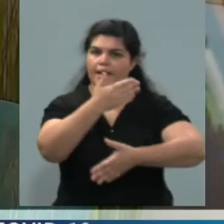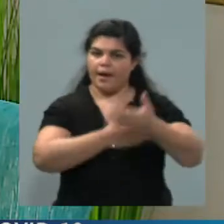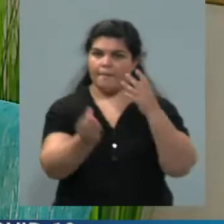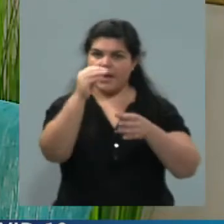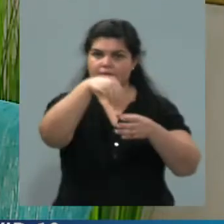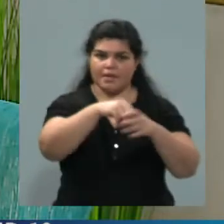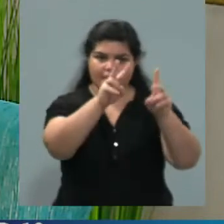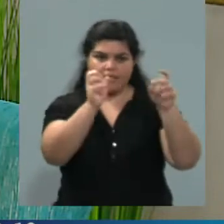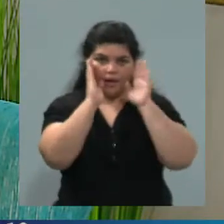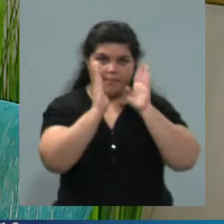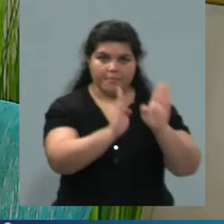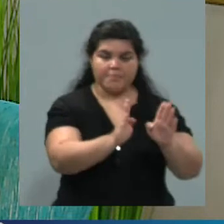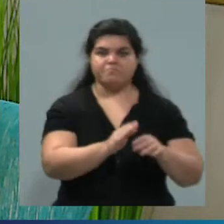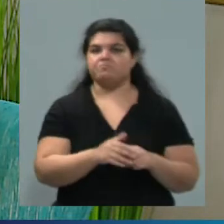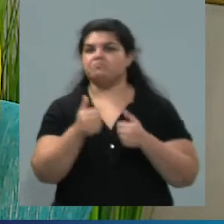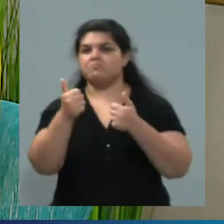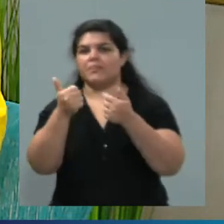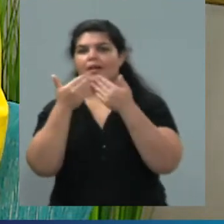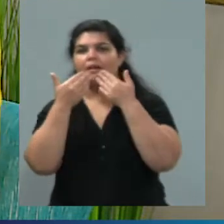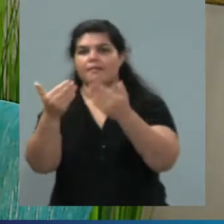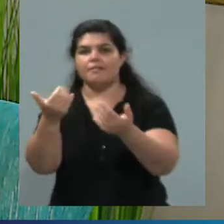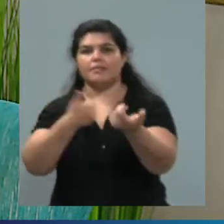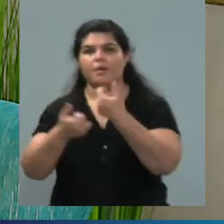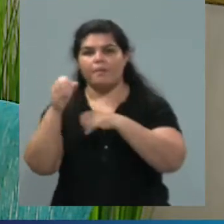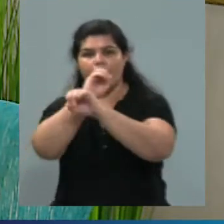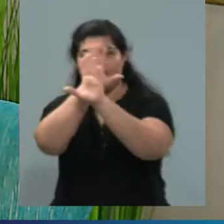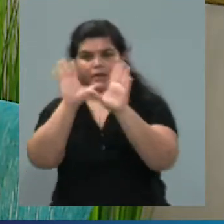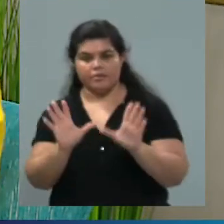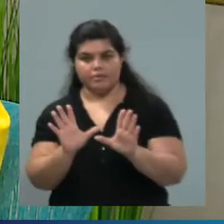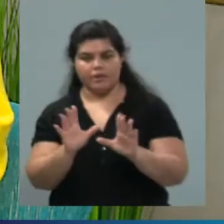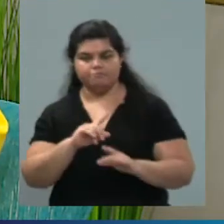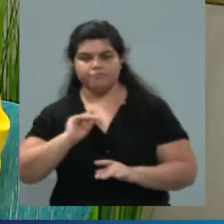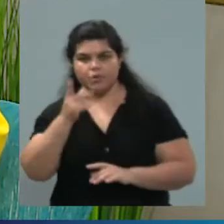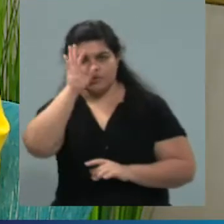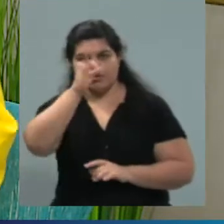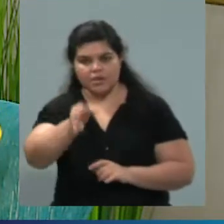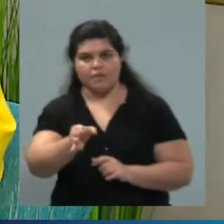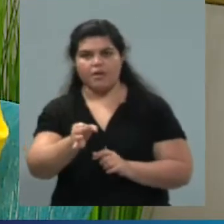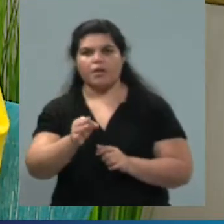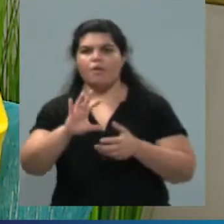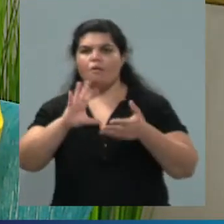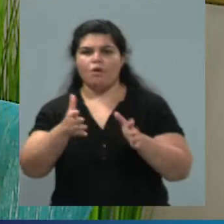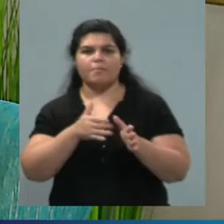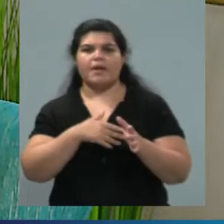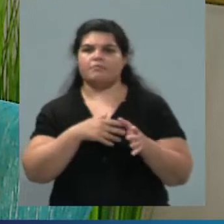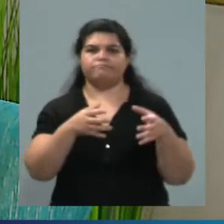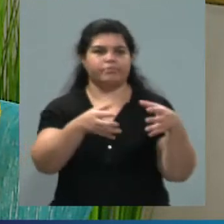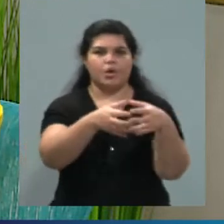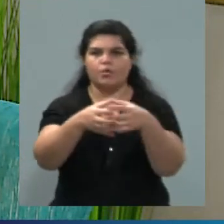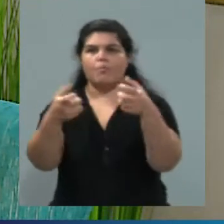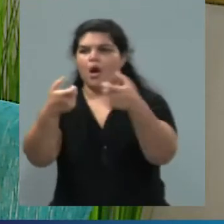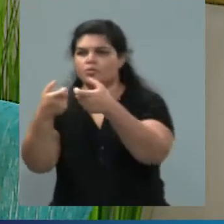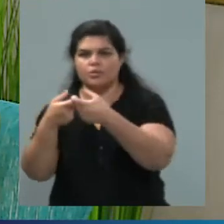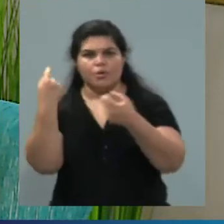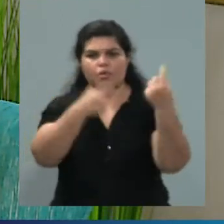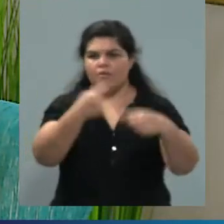eso, tu aclaración entonces, Alejandra, porque sabemos que están trabajando por distintos frentes, ¿no? Y por distintos reclamos y cosas que quedan a